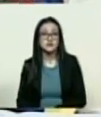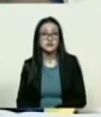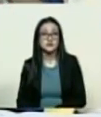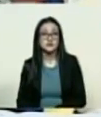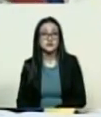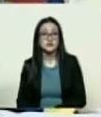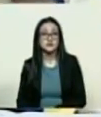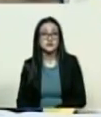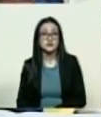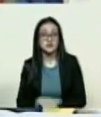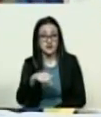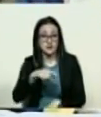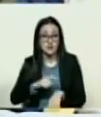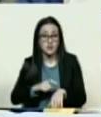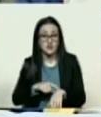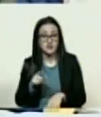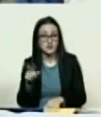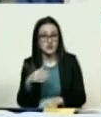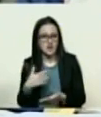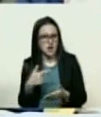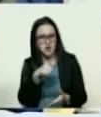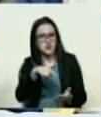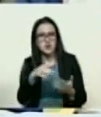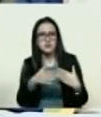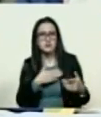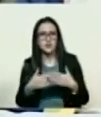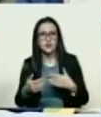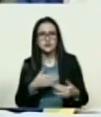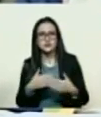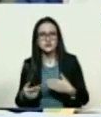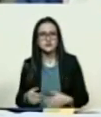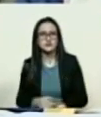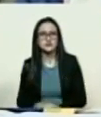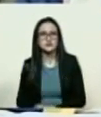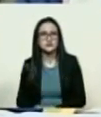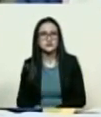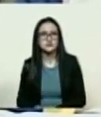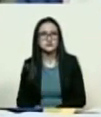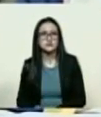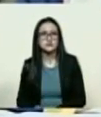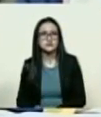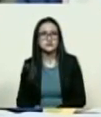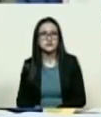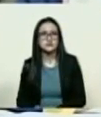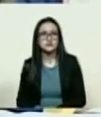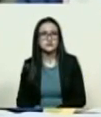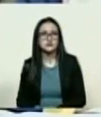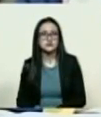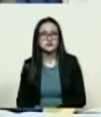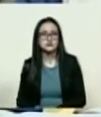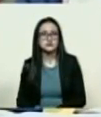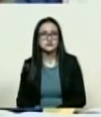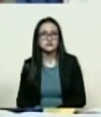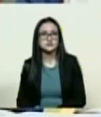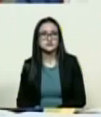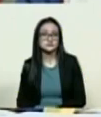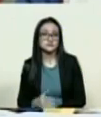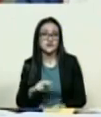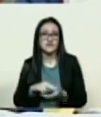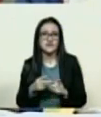Y estando nosotros aquí en este momento, a ellos no les importa. No les importa para nada. Serían considerados